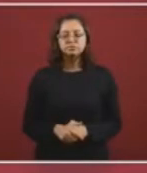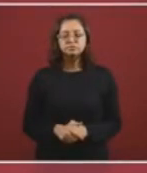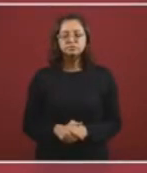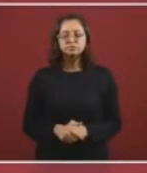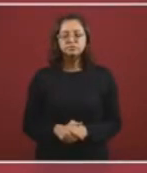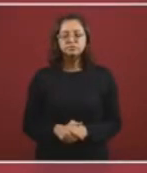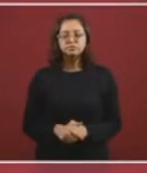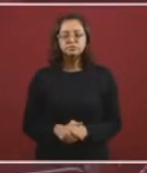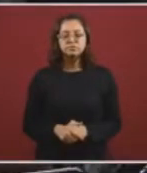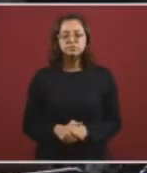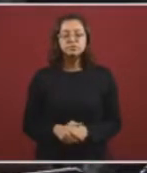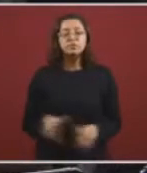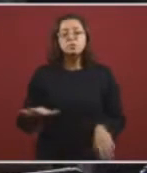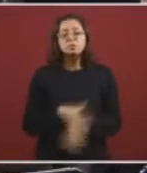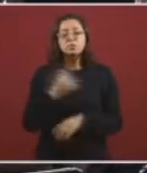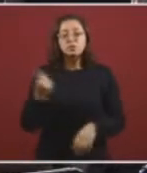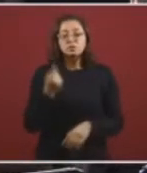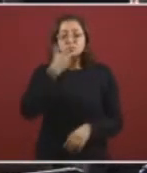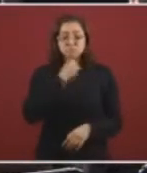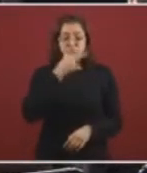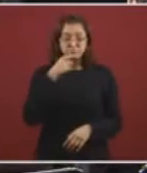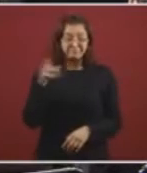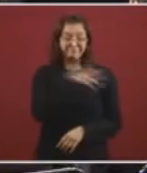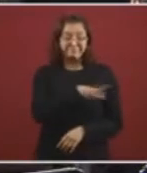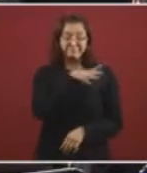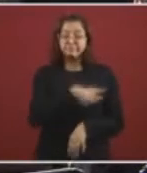la declaración del general